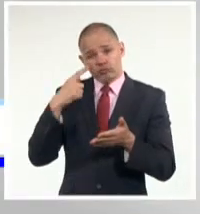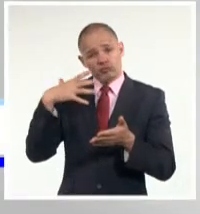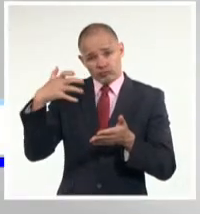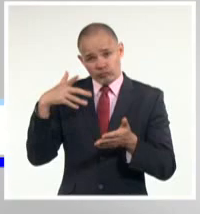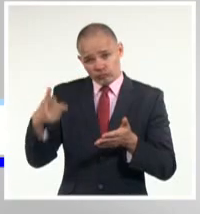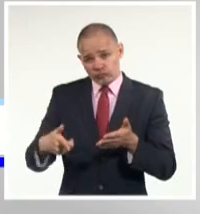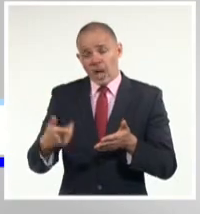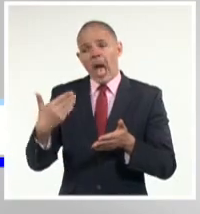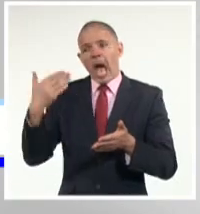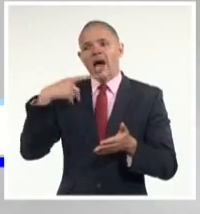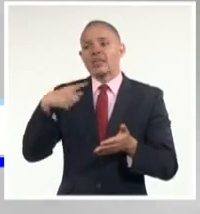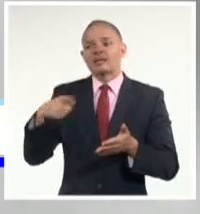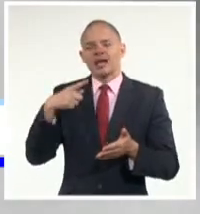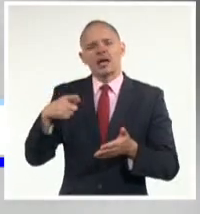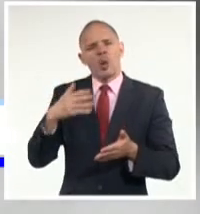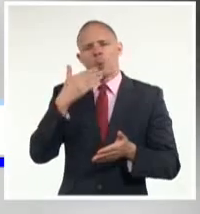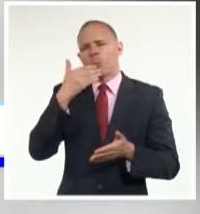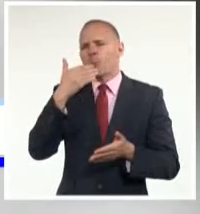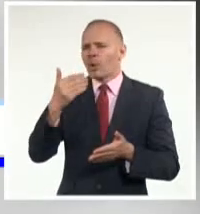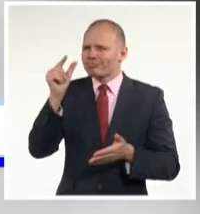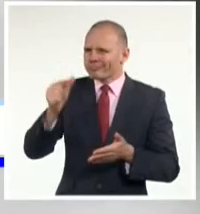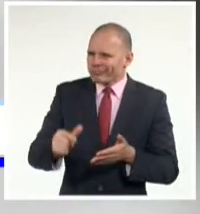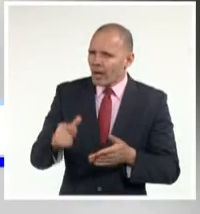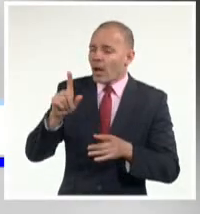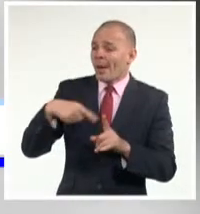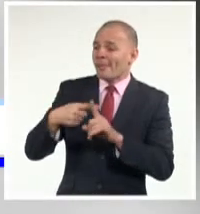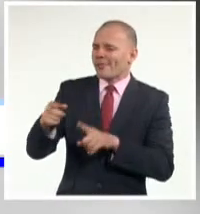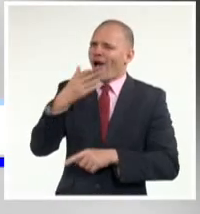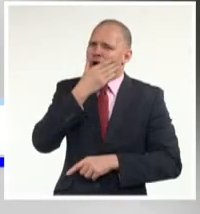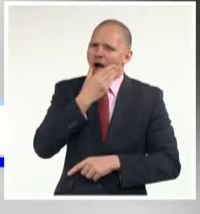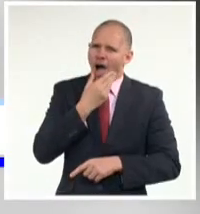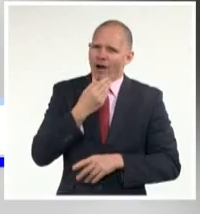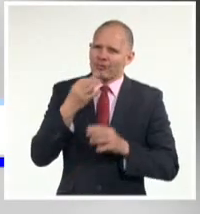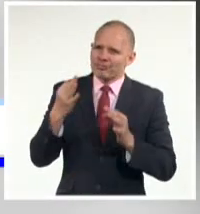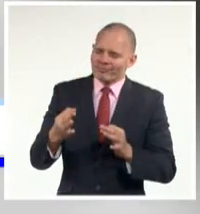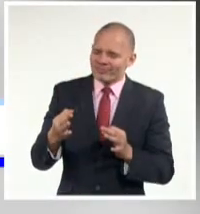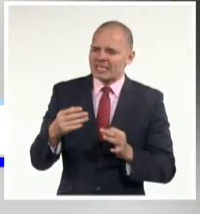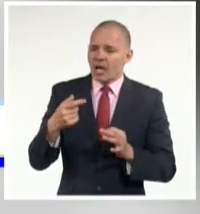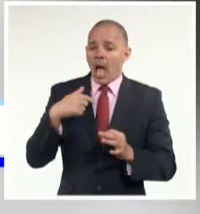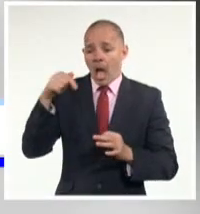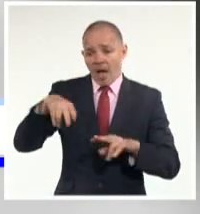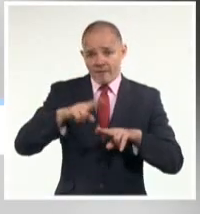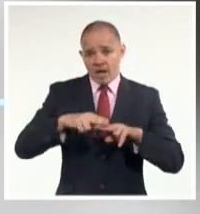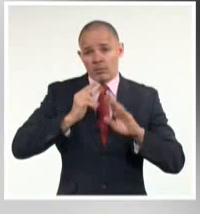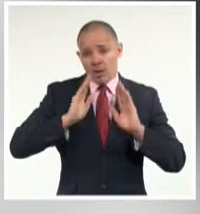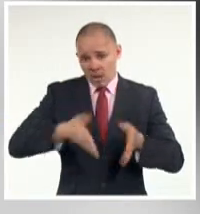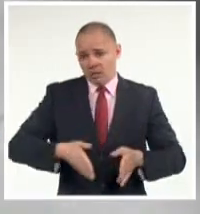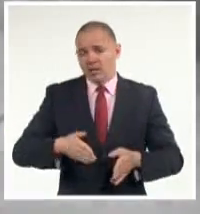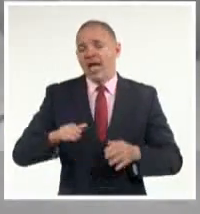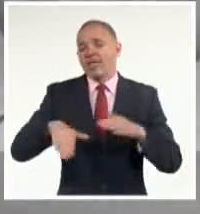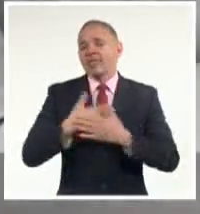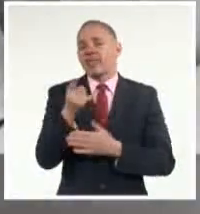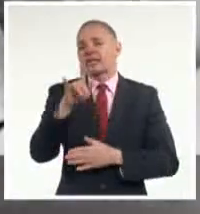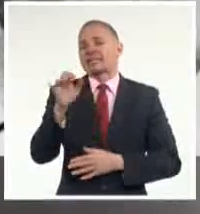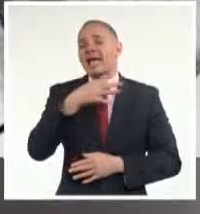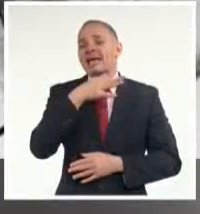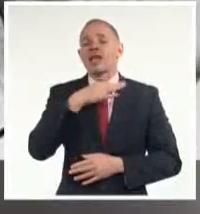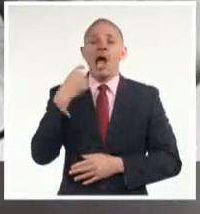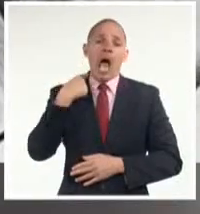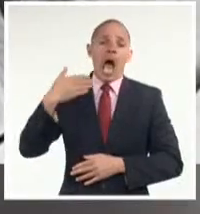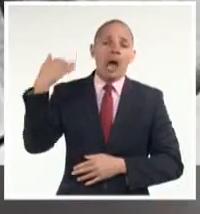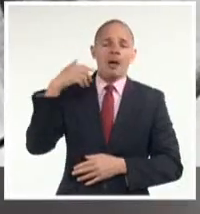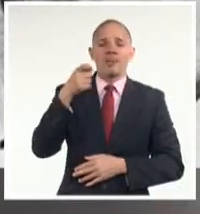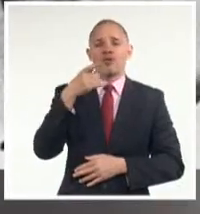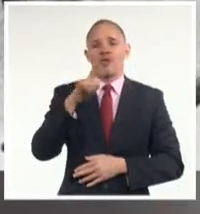como la esperanza más alta y más noble de la juventud cubana falleció en la Habana el 16 de enero de 1934